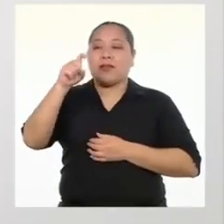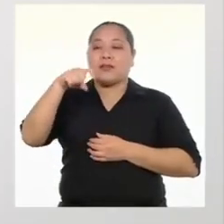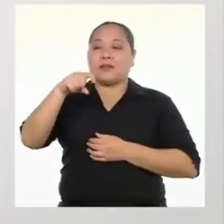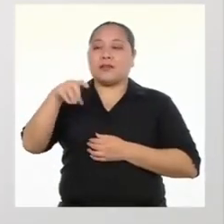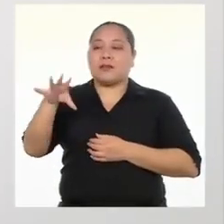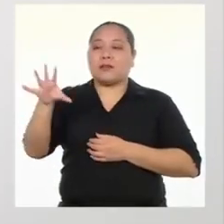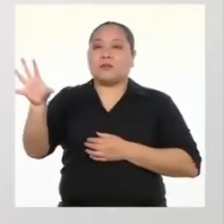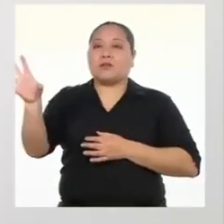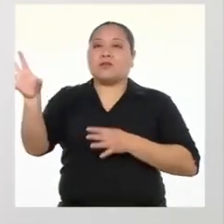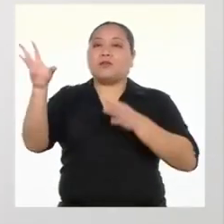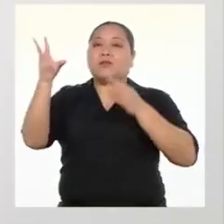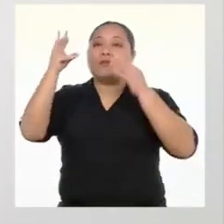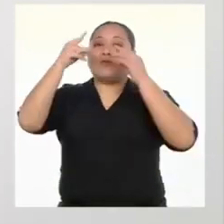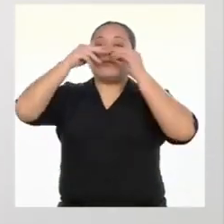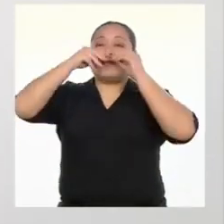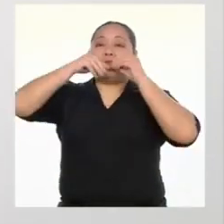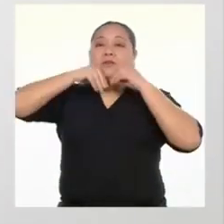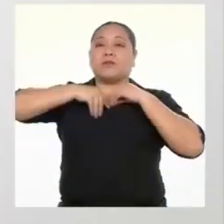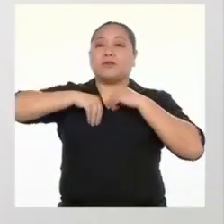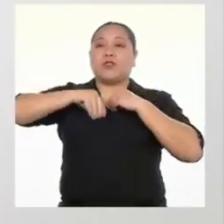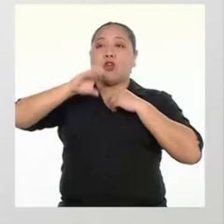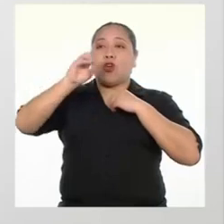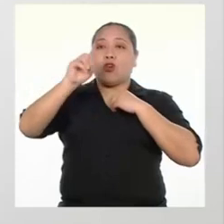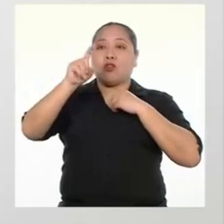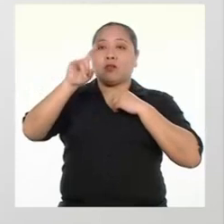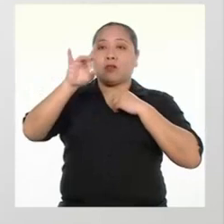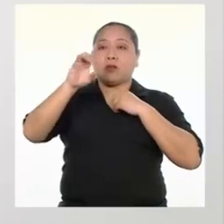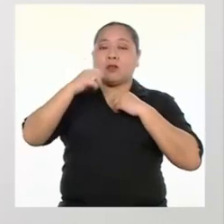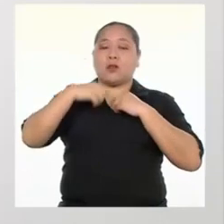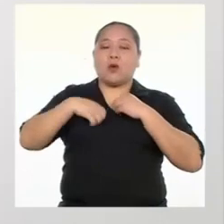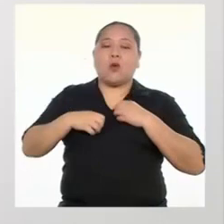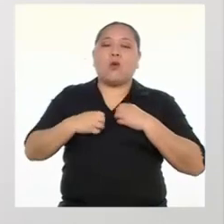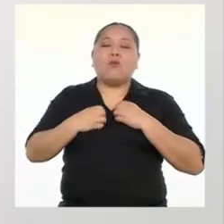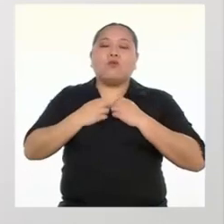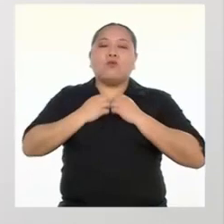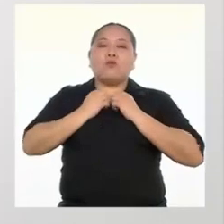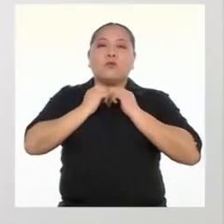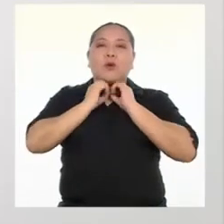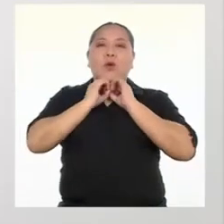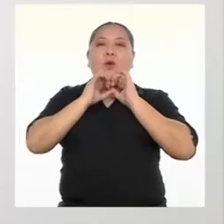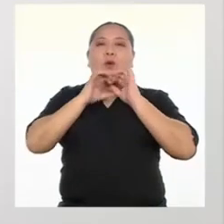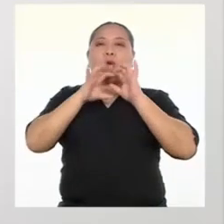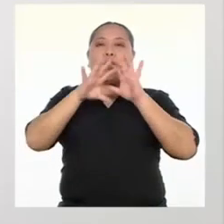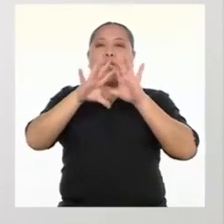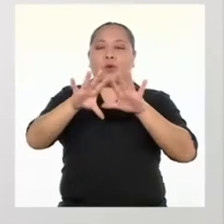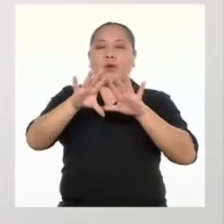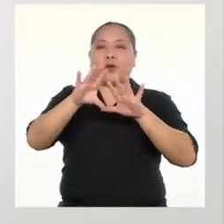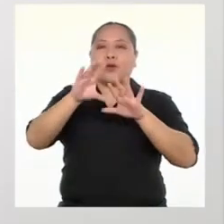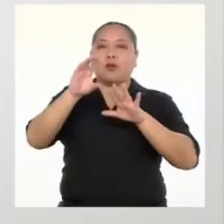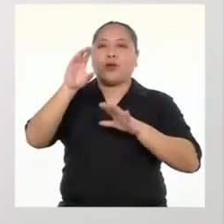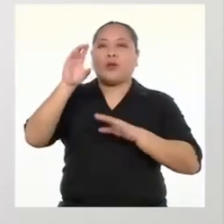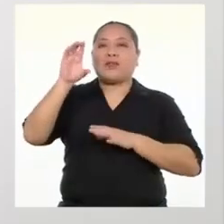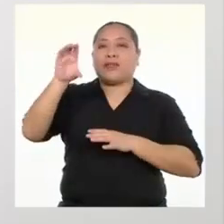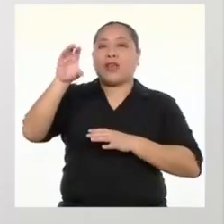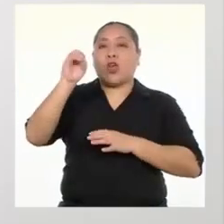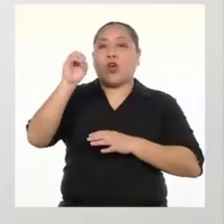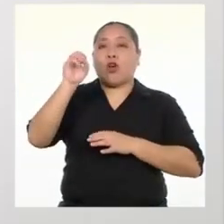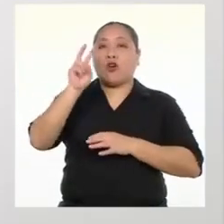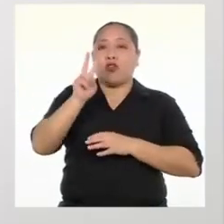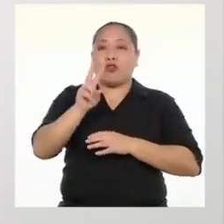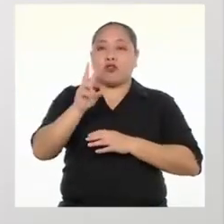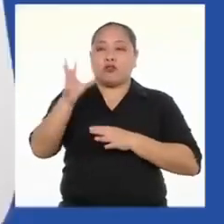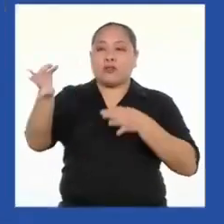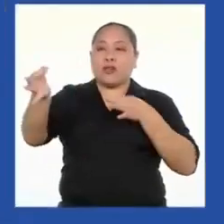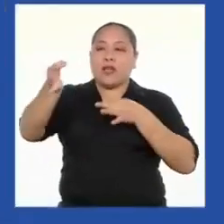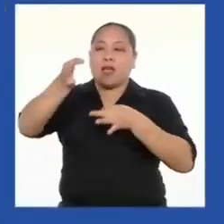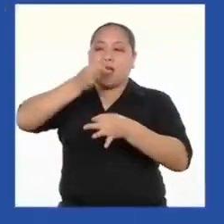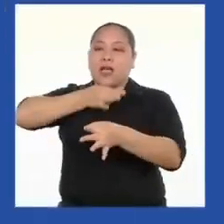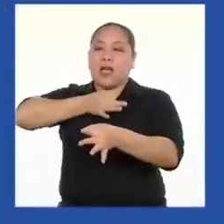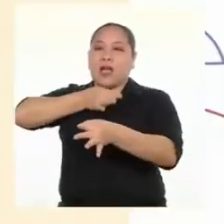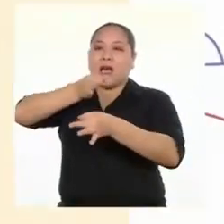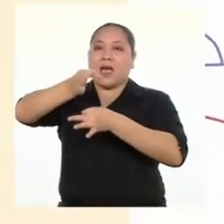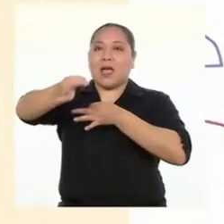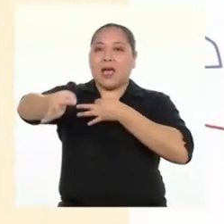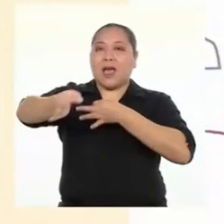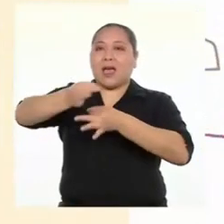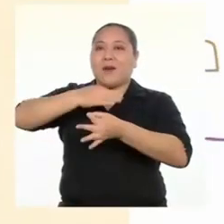oxígeno de nuestro medio y liberar dióxido de carbono. En ese sentido, estamos hablando de un intercambio de gases.